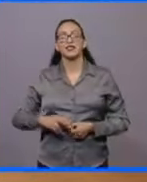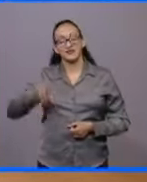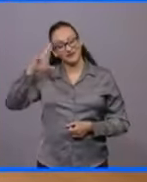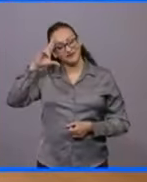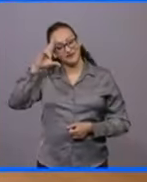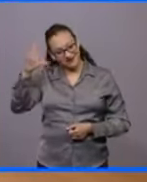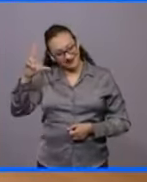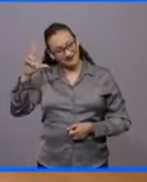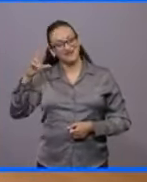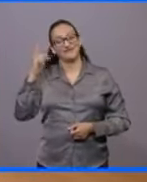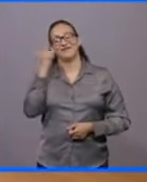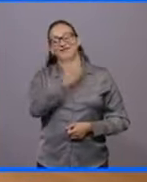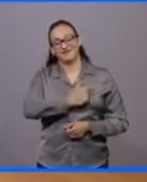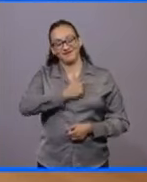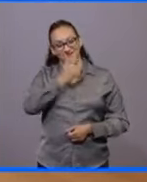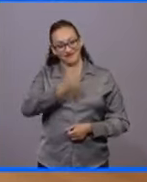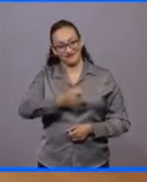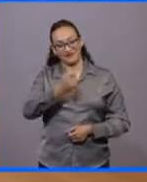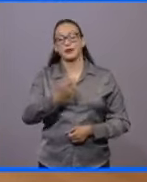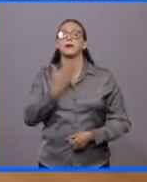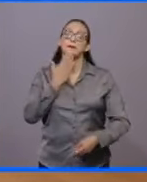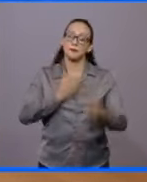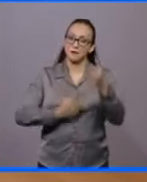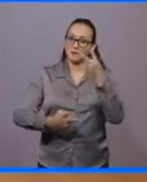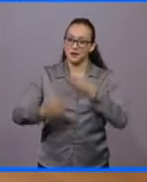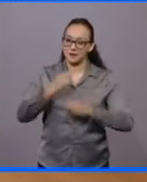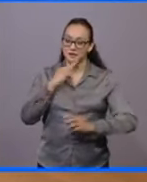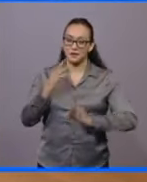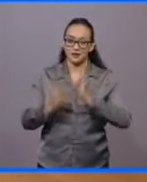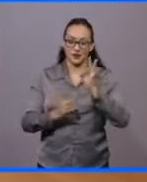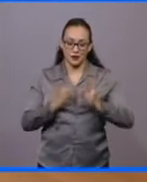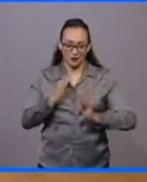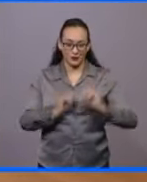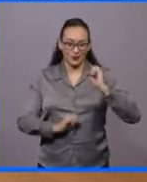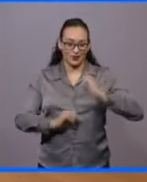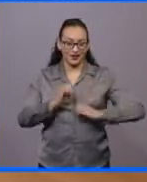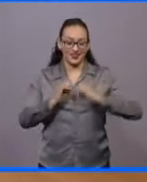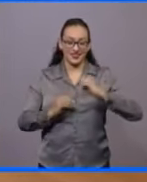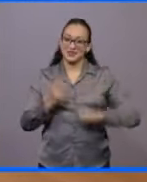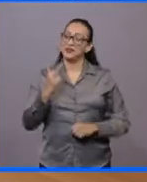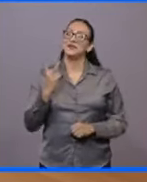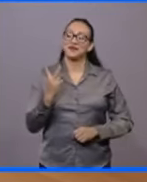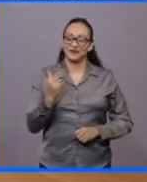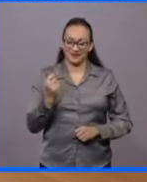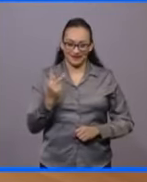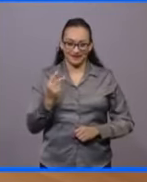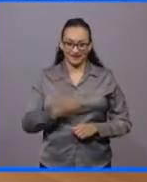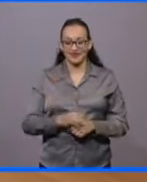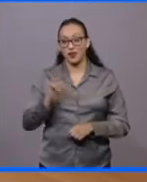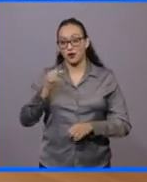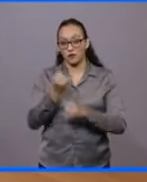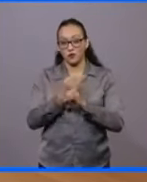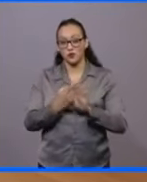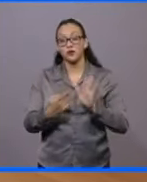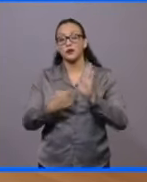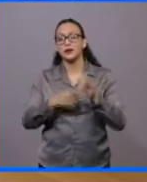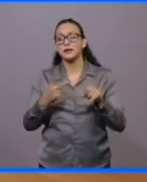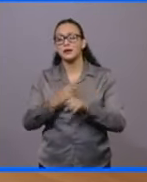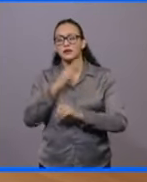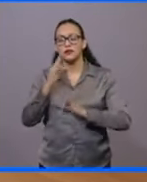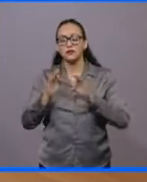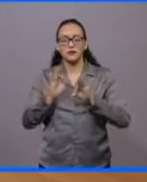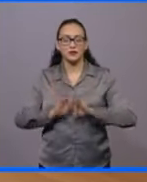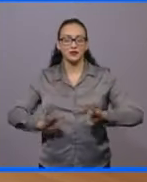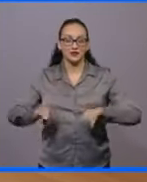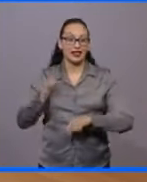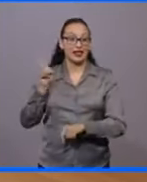Hola, ¿qué tal? ¿Cómo le va? Qué gusto saludarle. Muy buenas tardes, bienvenido, bienvenida a la información jurídica más importante. Soy